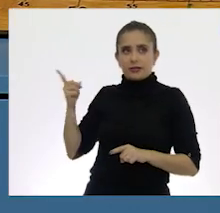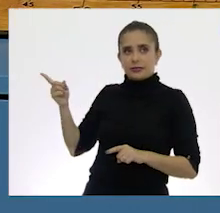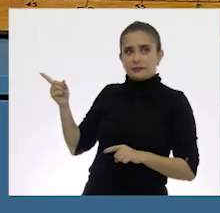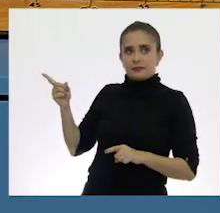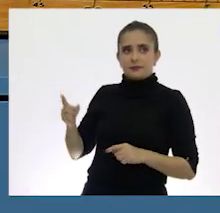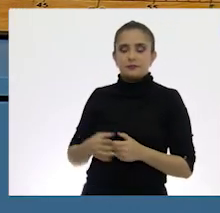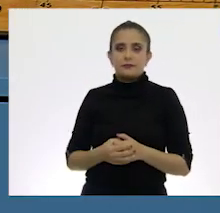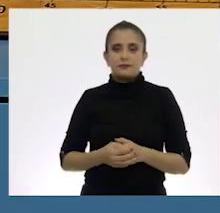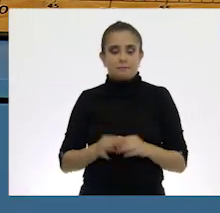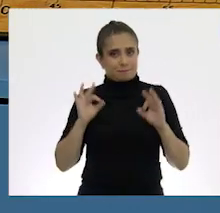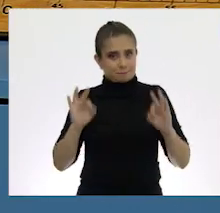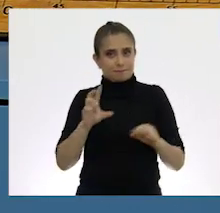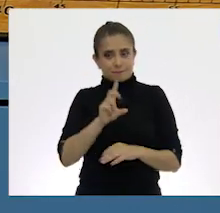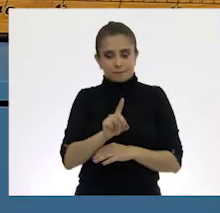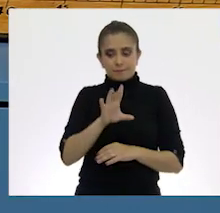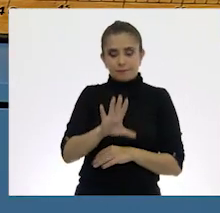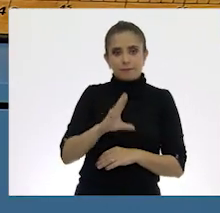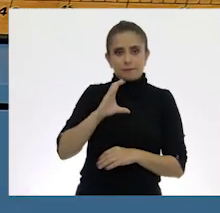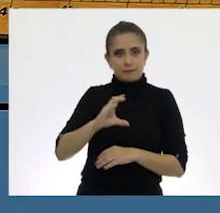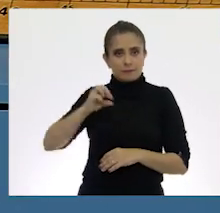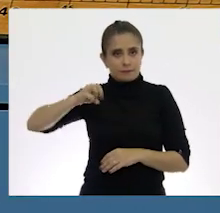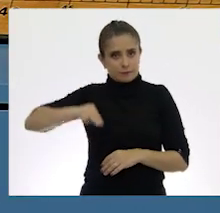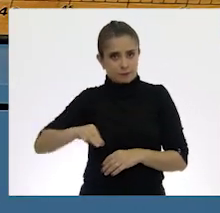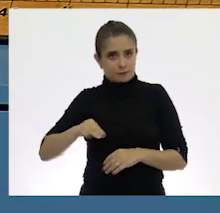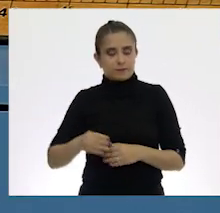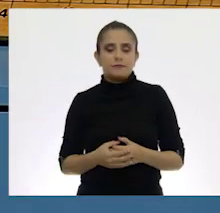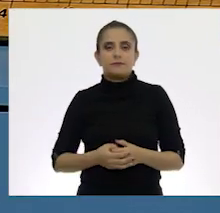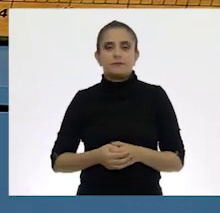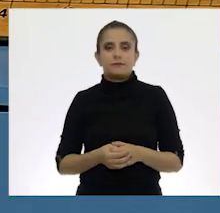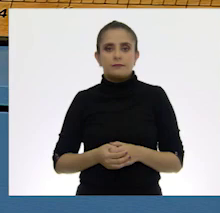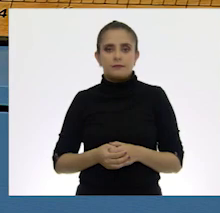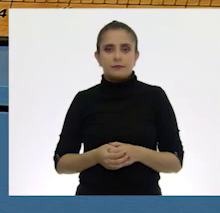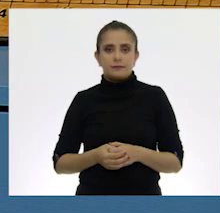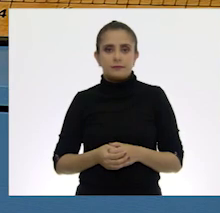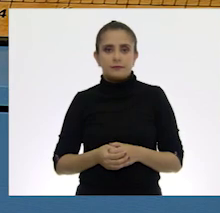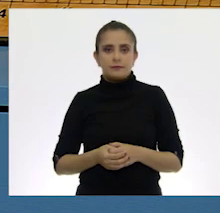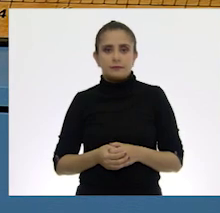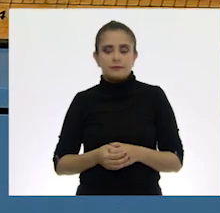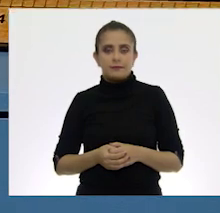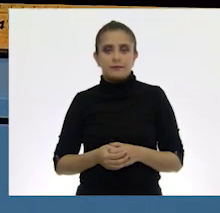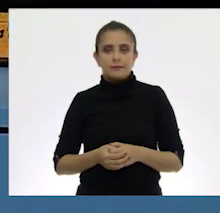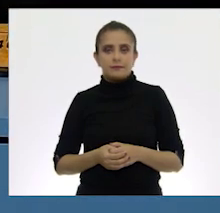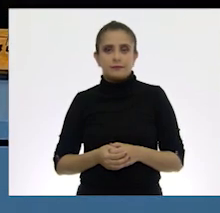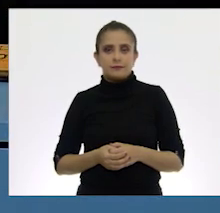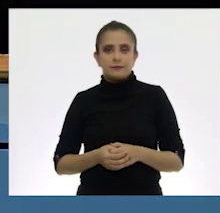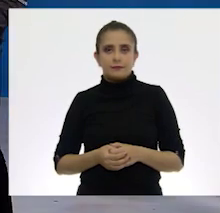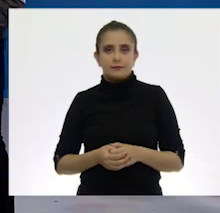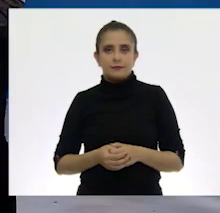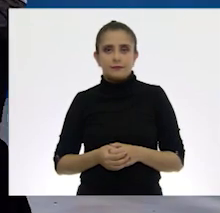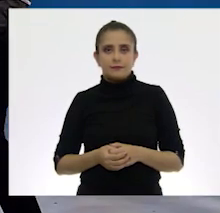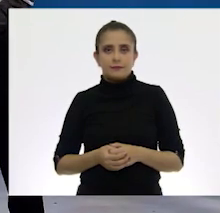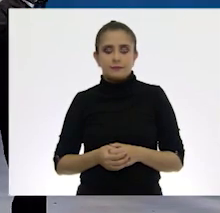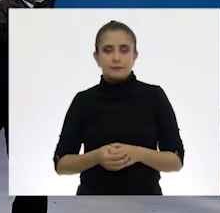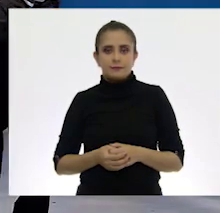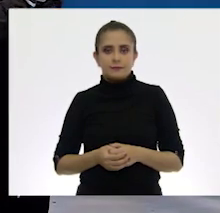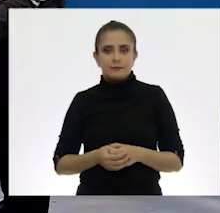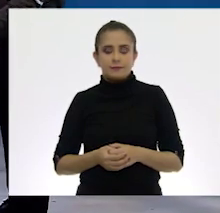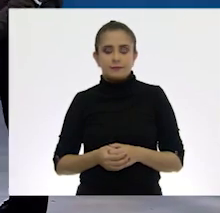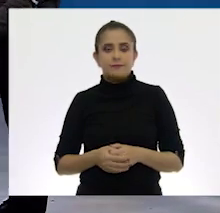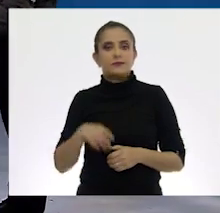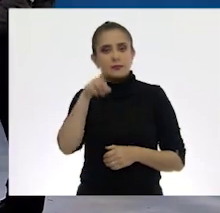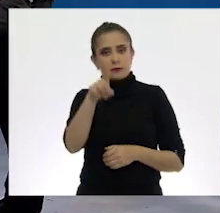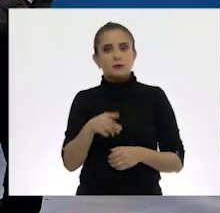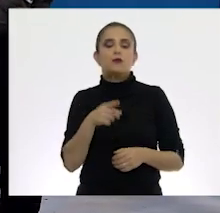Véanlo, 35 centímetros de apertura, para que lo puedan ver. Ustedes tendrían que hacer en todo caso